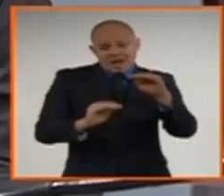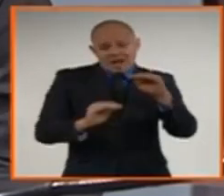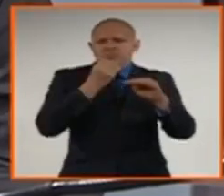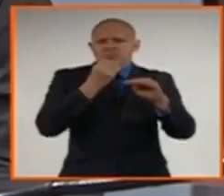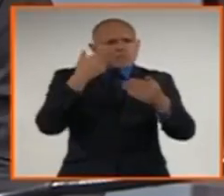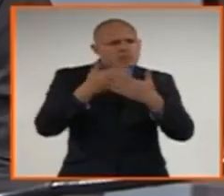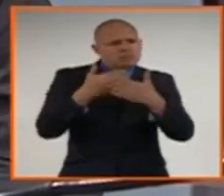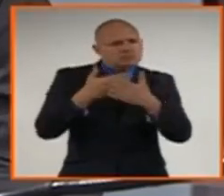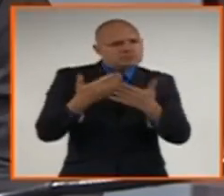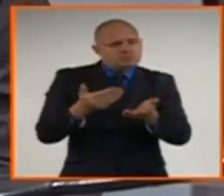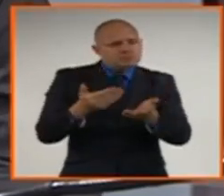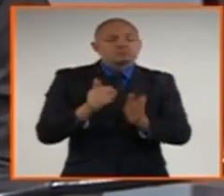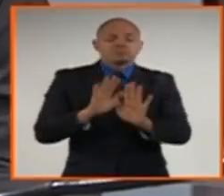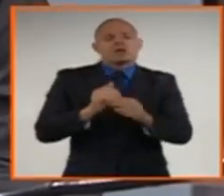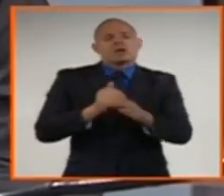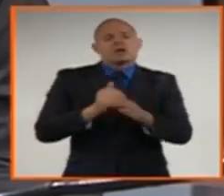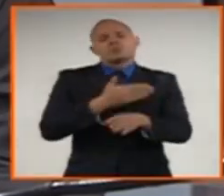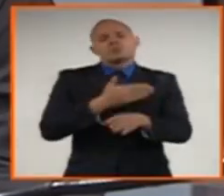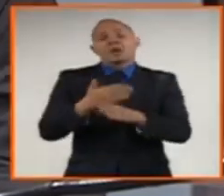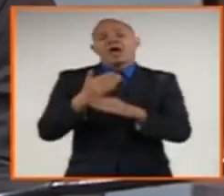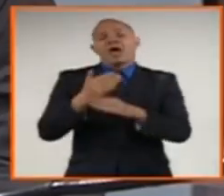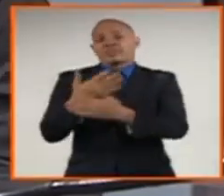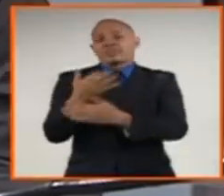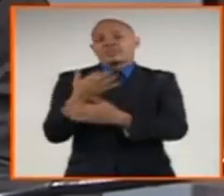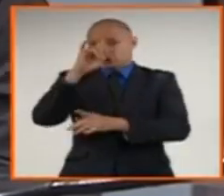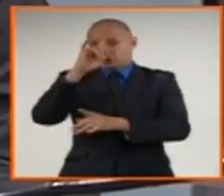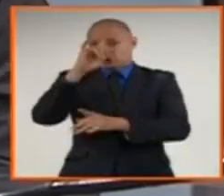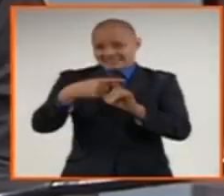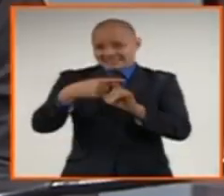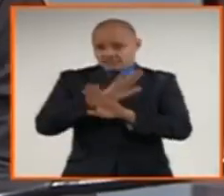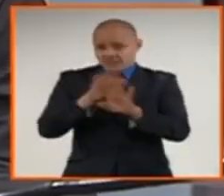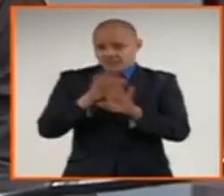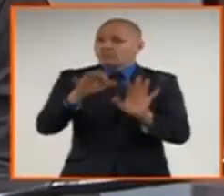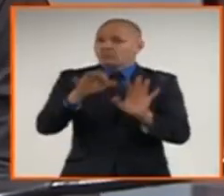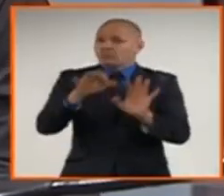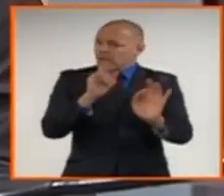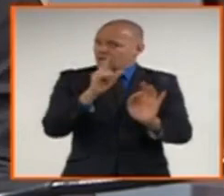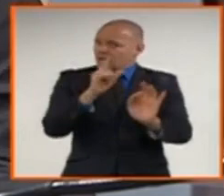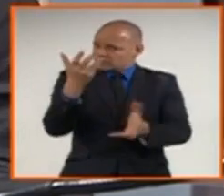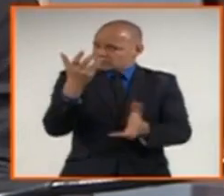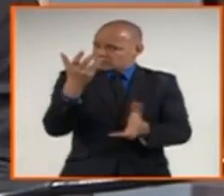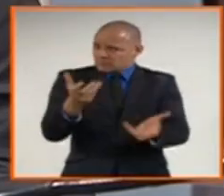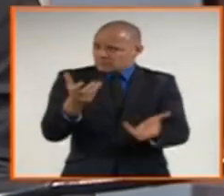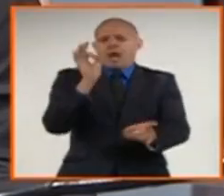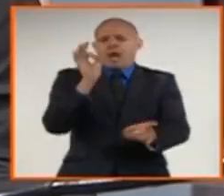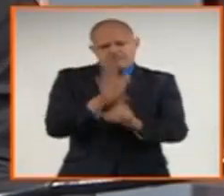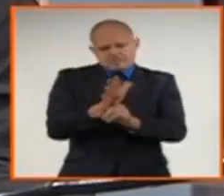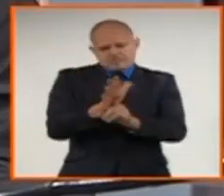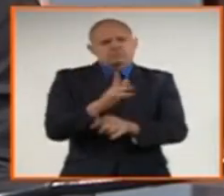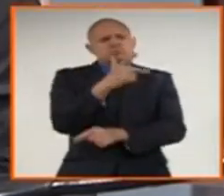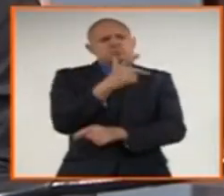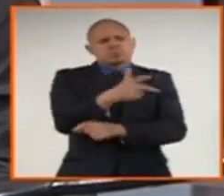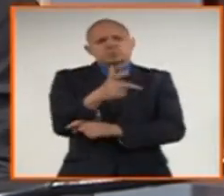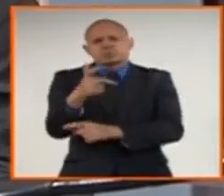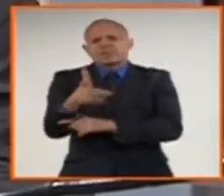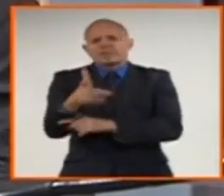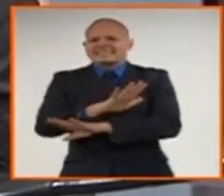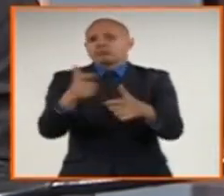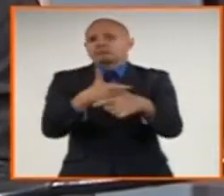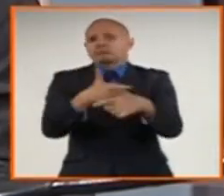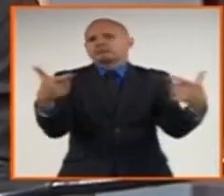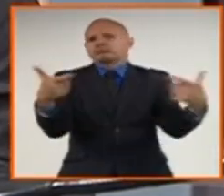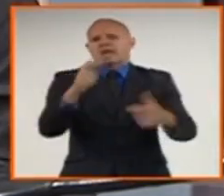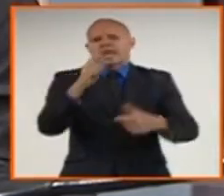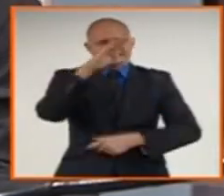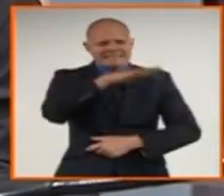día 8 de septiembre, en la propia provincia de Cienfuegos, nosotros iniciamos la campaña masiva de vacunación